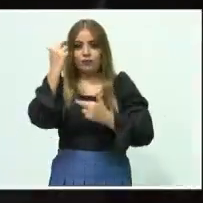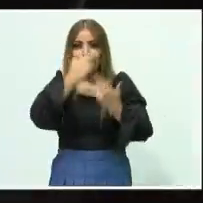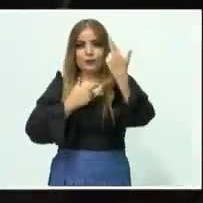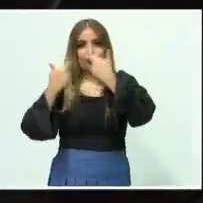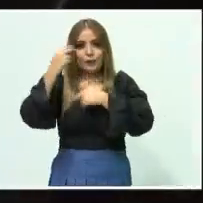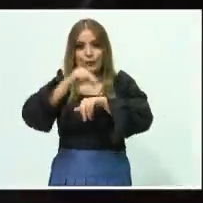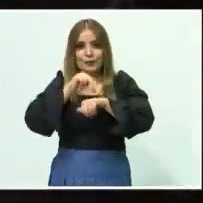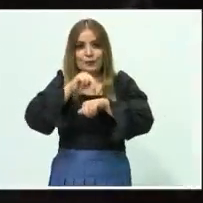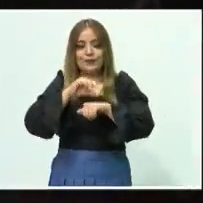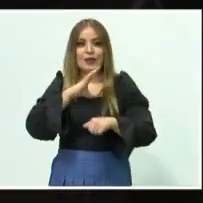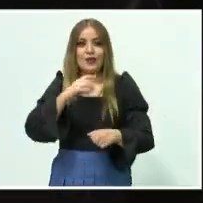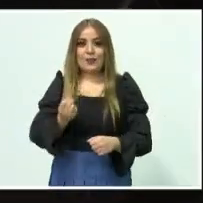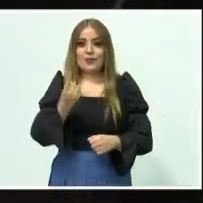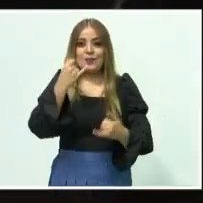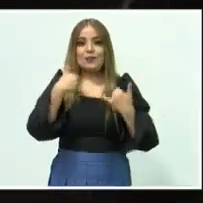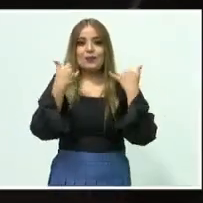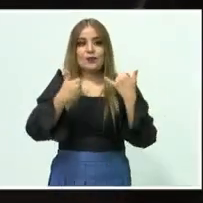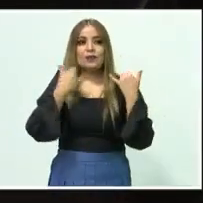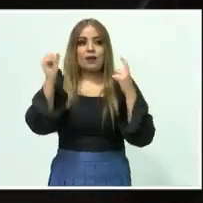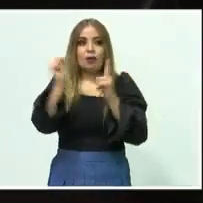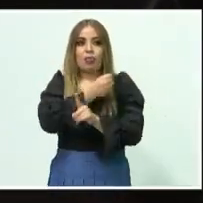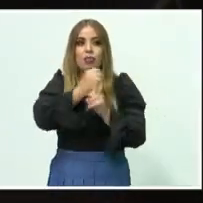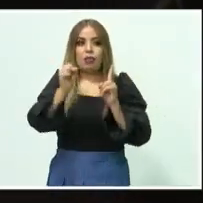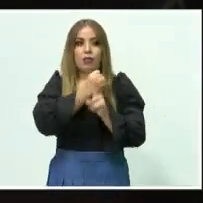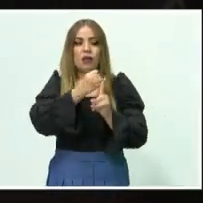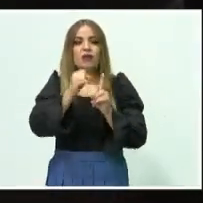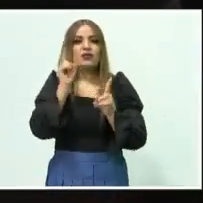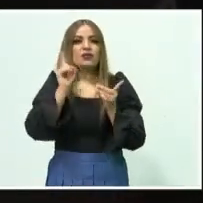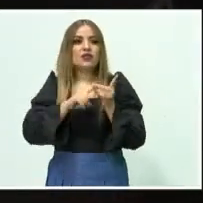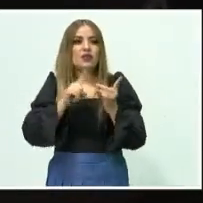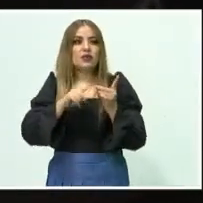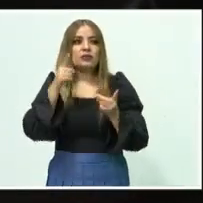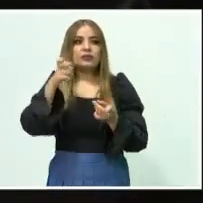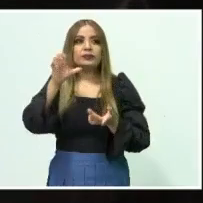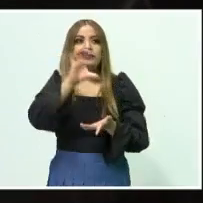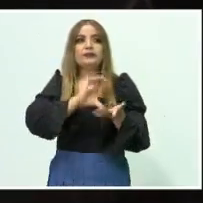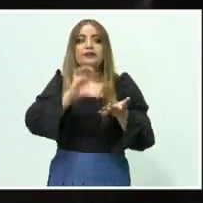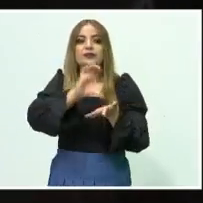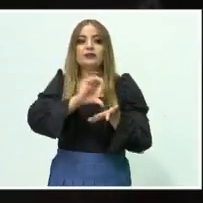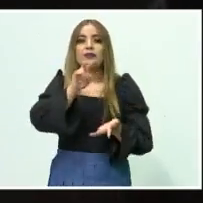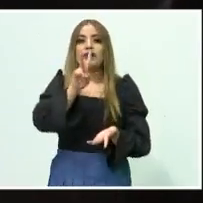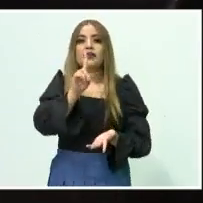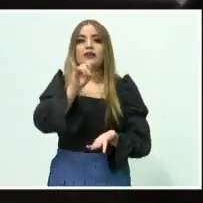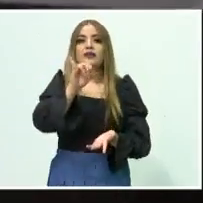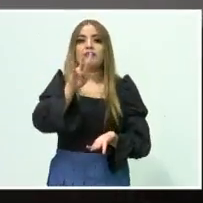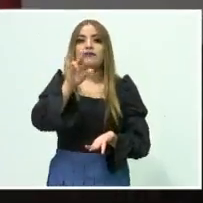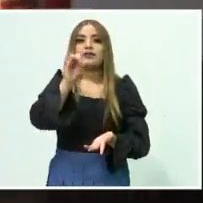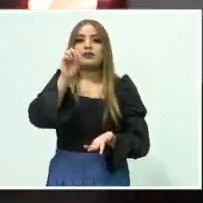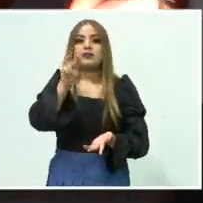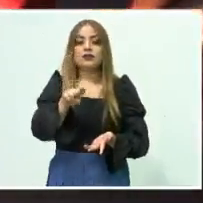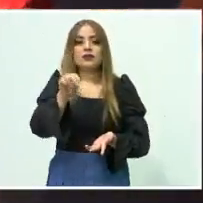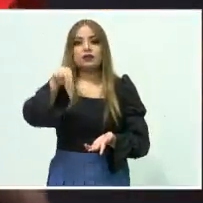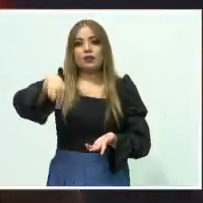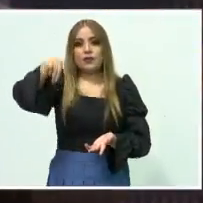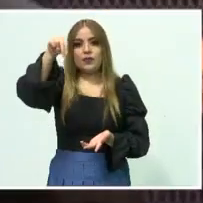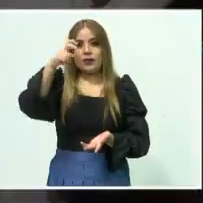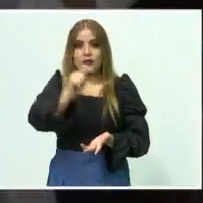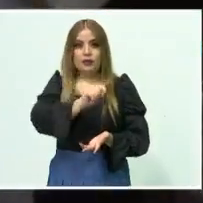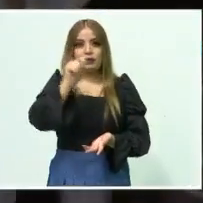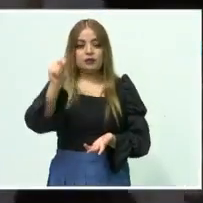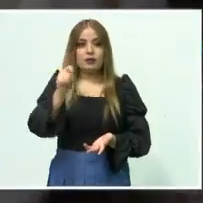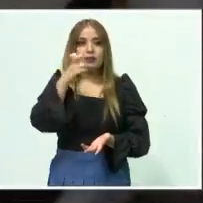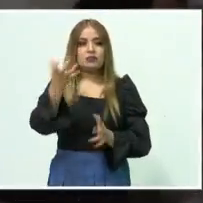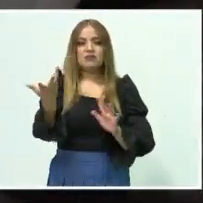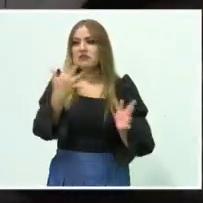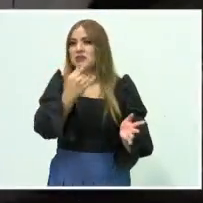joven fue brutalmente golpeado por varios sujetos en la colonia División del Norte de Torreón. Fue aproximadamente a la 1 de la madrugada del